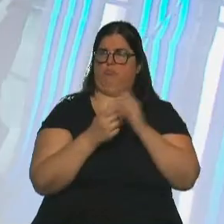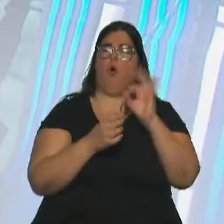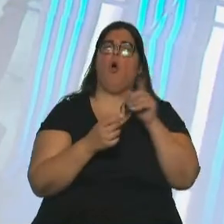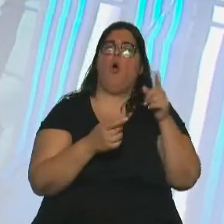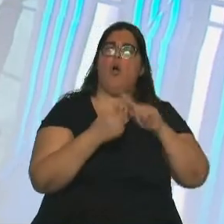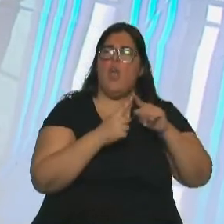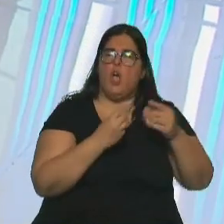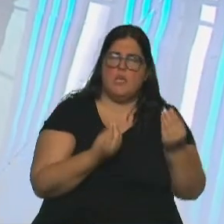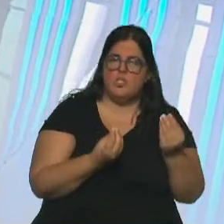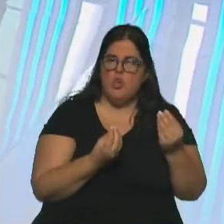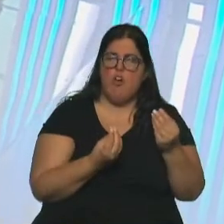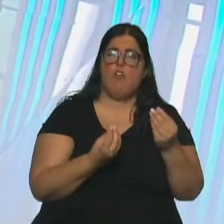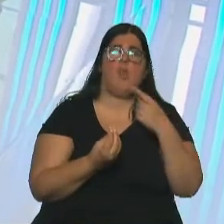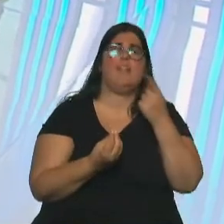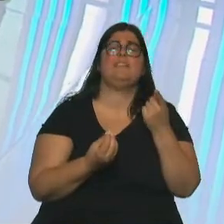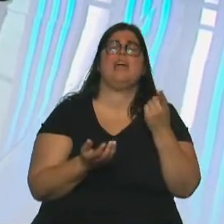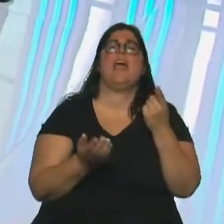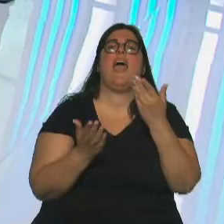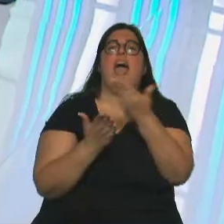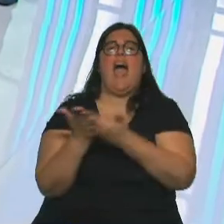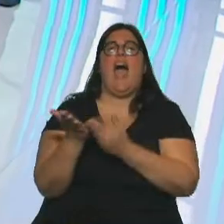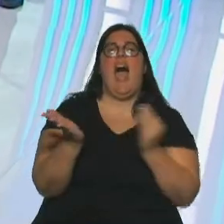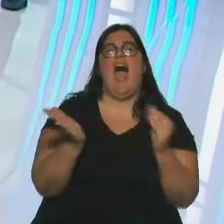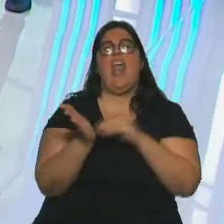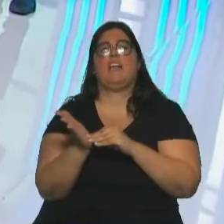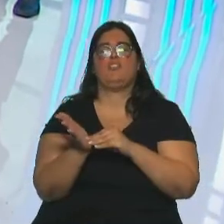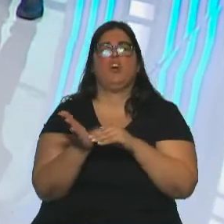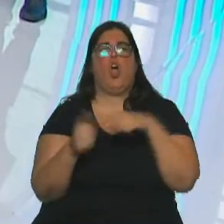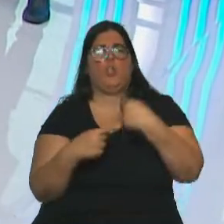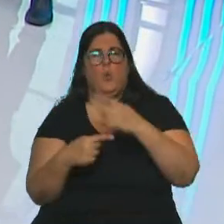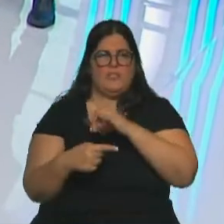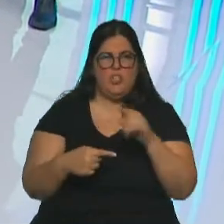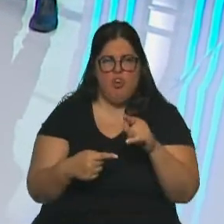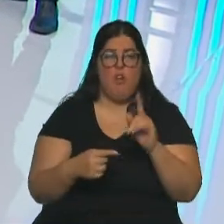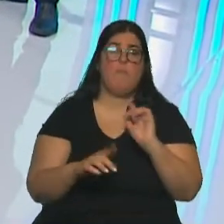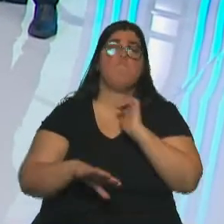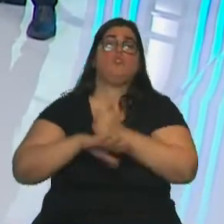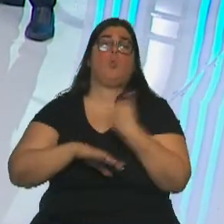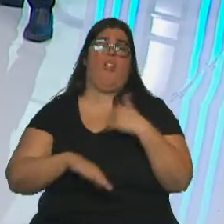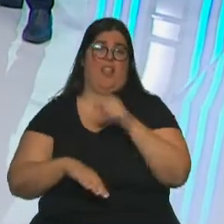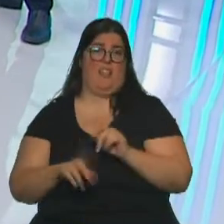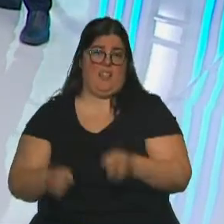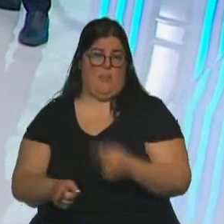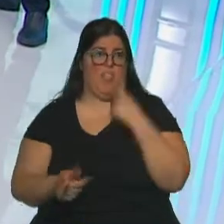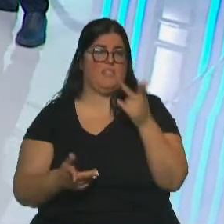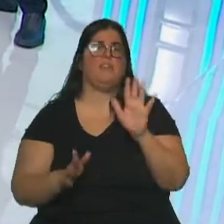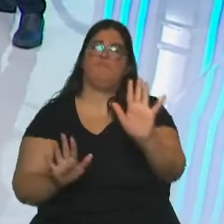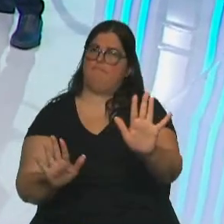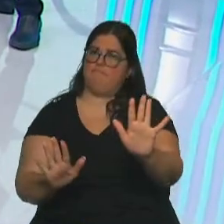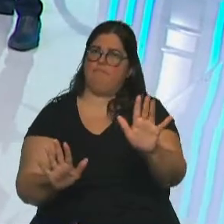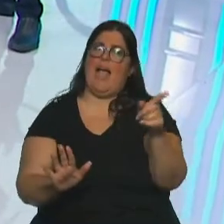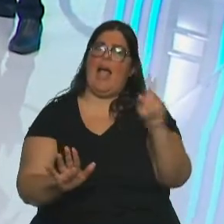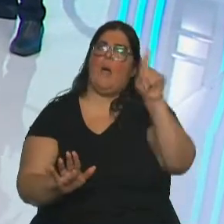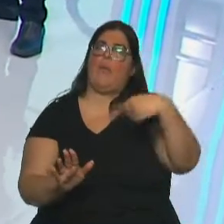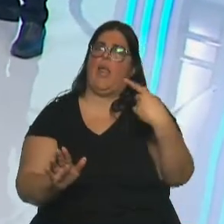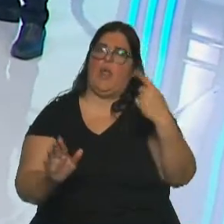quedó en la nada, ¿el anexo iba a seguir o no iba a seguir? Y esta en realidad es la posición también argentina, que dice, no, a ver, acá hay un